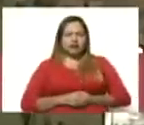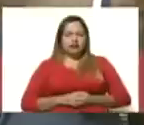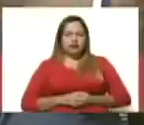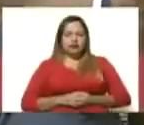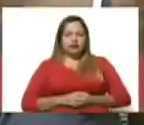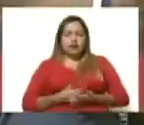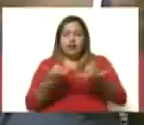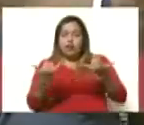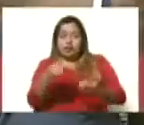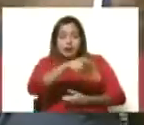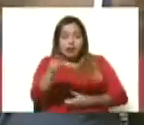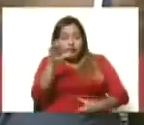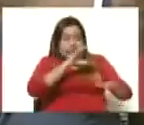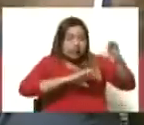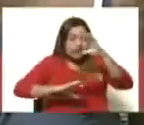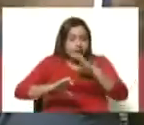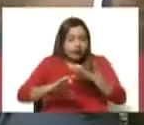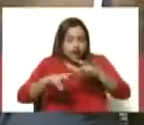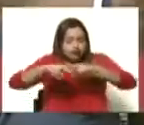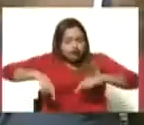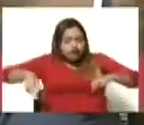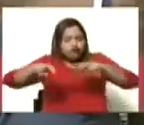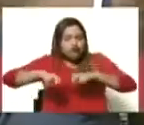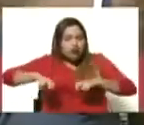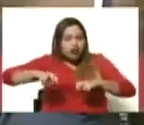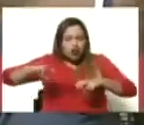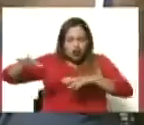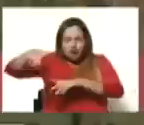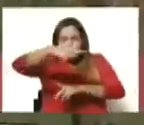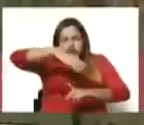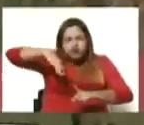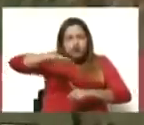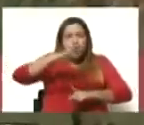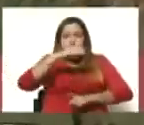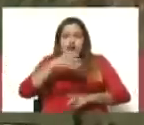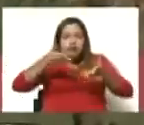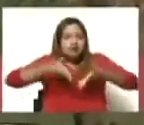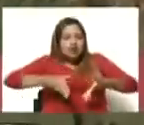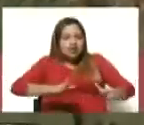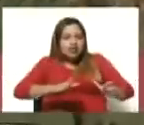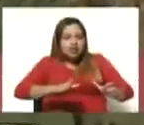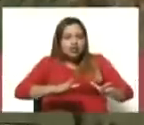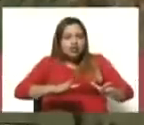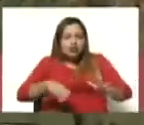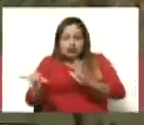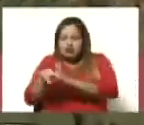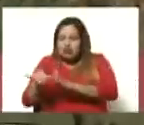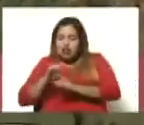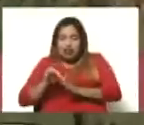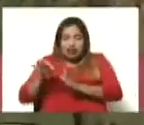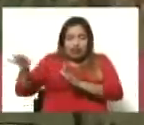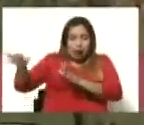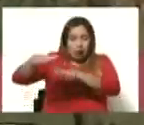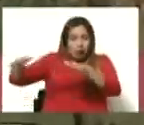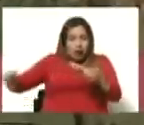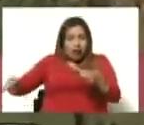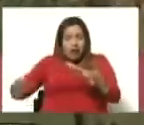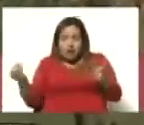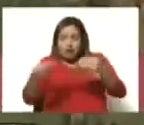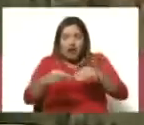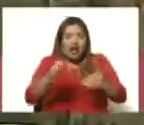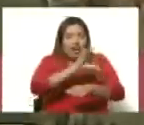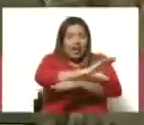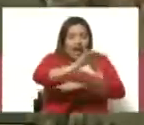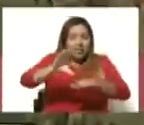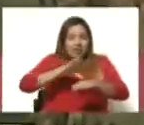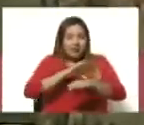Ya los científicos han determinado que los huracanes no están naciendo en el Atlántico, sino en el Caribe. Porque el Caribe está tan